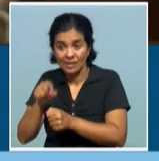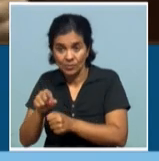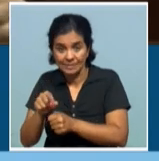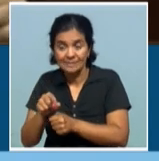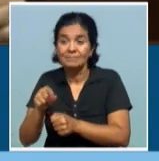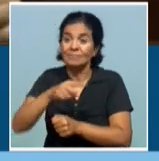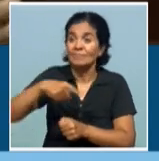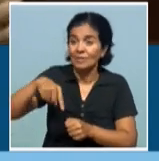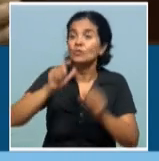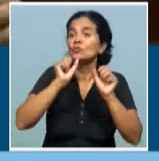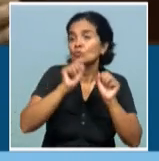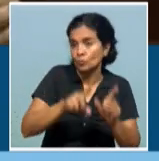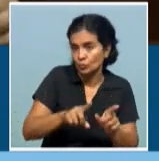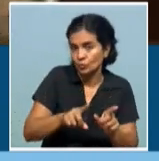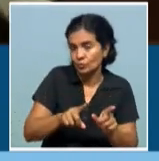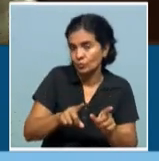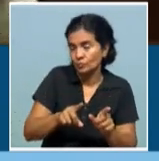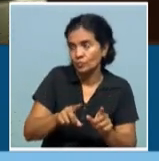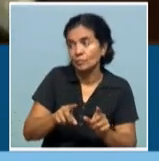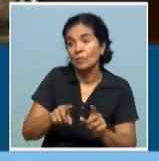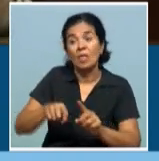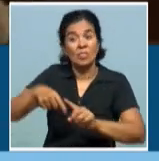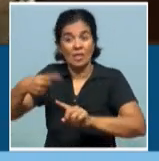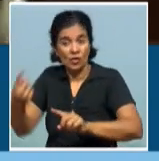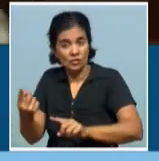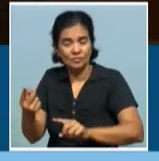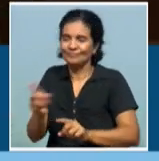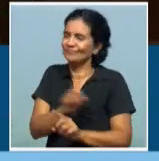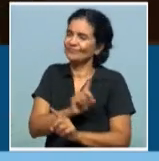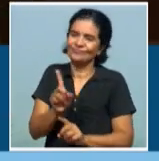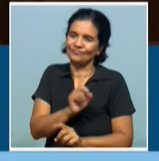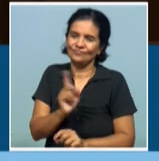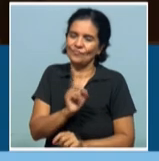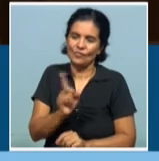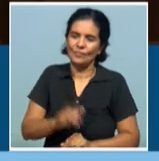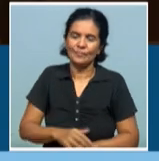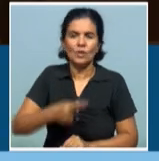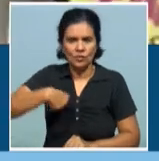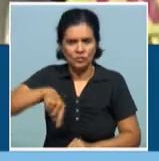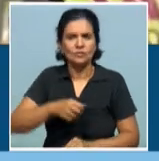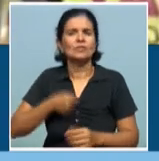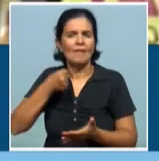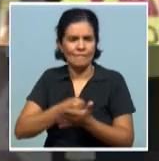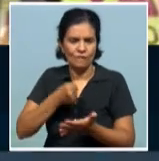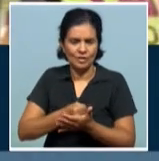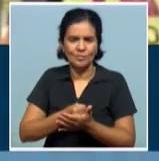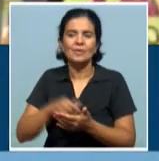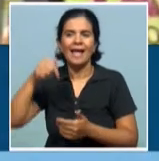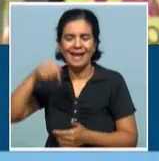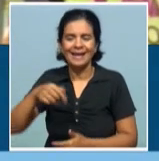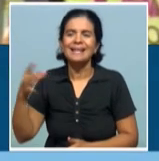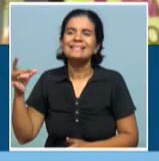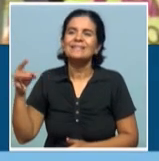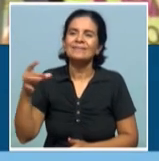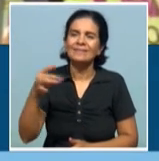será, o no será. Pero vamos a hacer que sea para los productores y el pueblo de San Luis. Volvió La Puntana a San